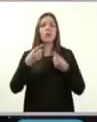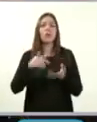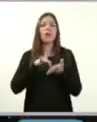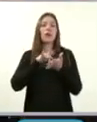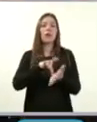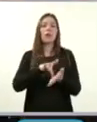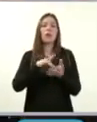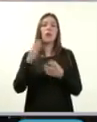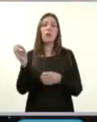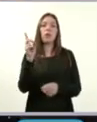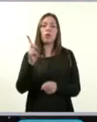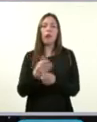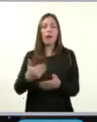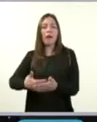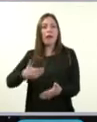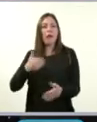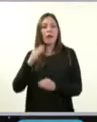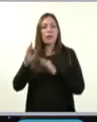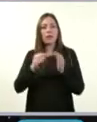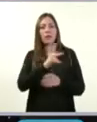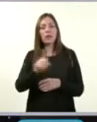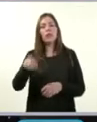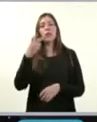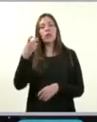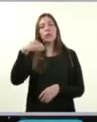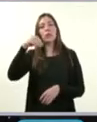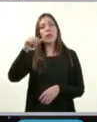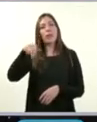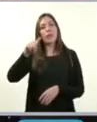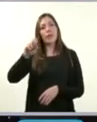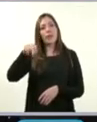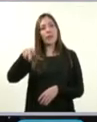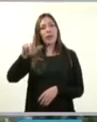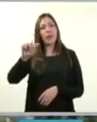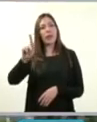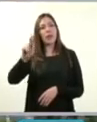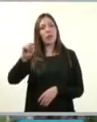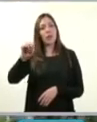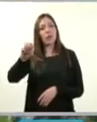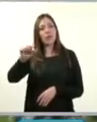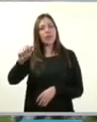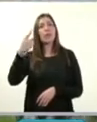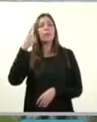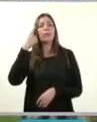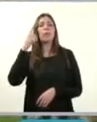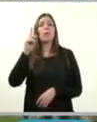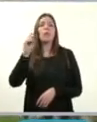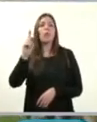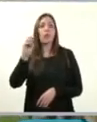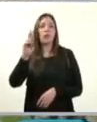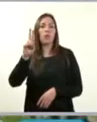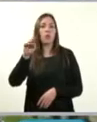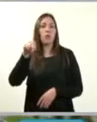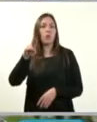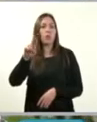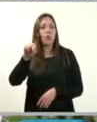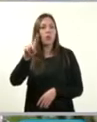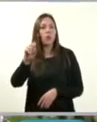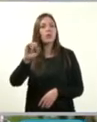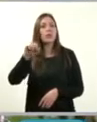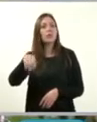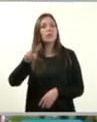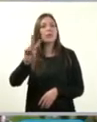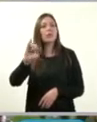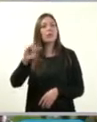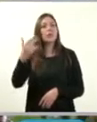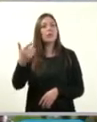Mantén la Promesa por un mundo sin VIH. Ahora, Nicole, platícanos de este concierto específicamente, que como ya lo viste, la entrada es libre.